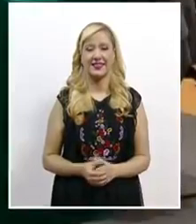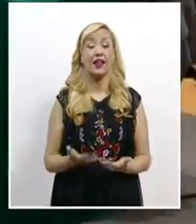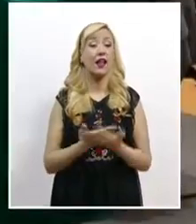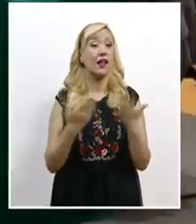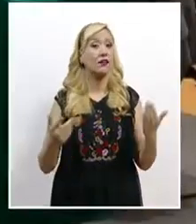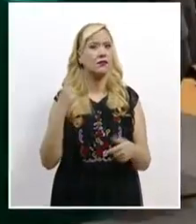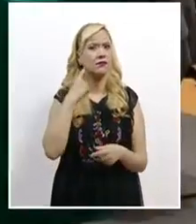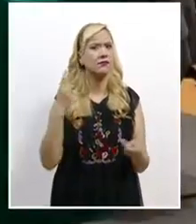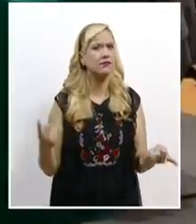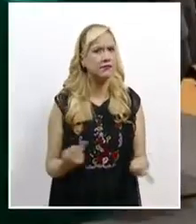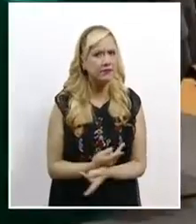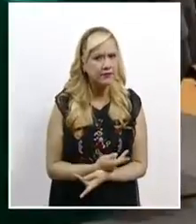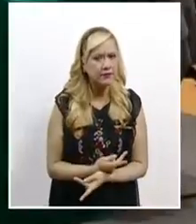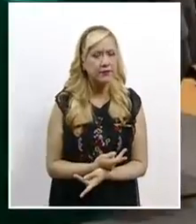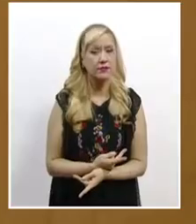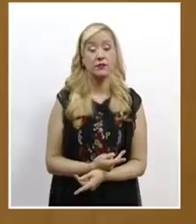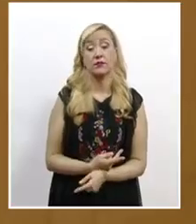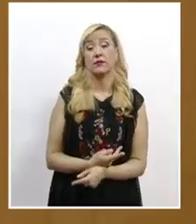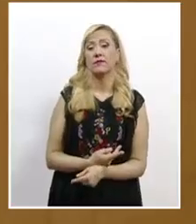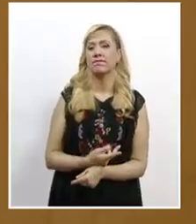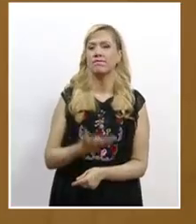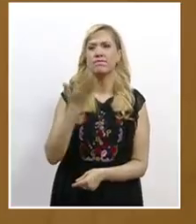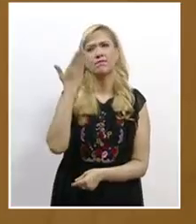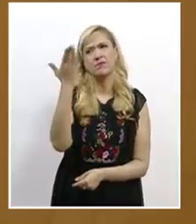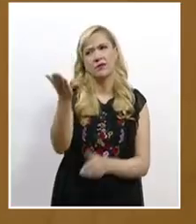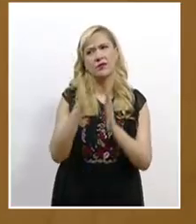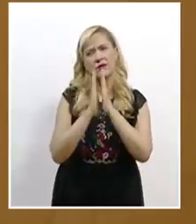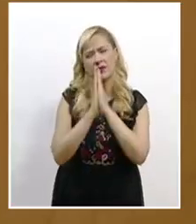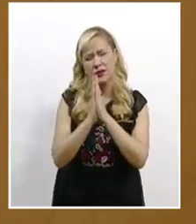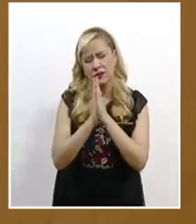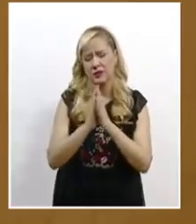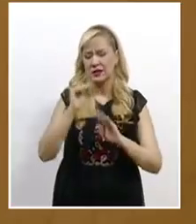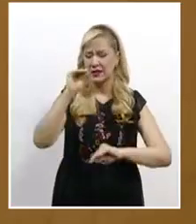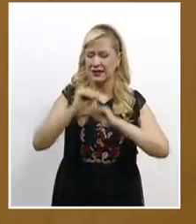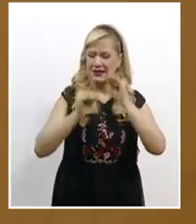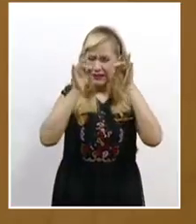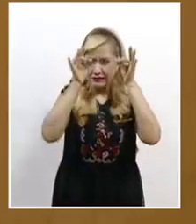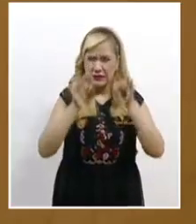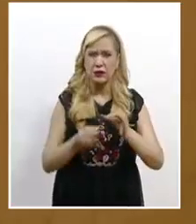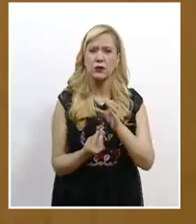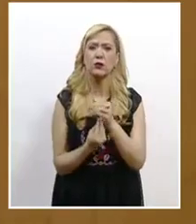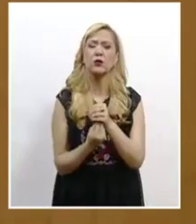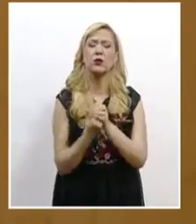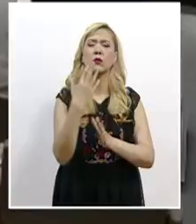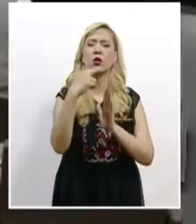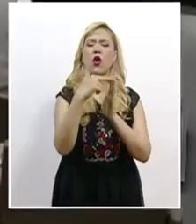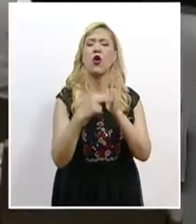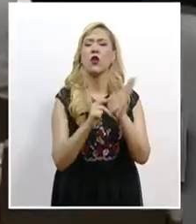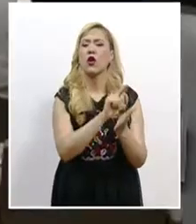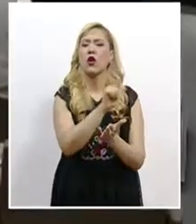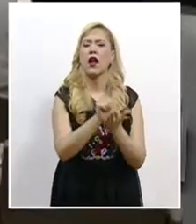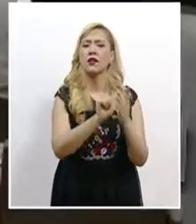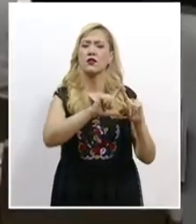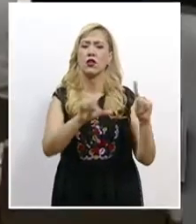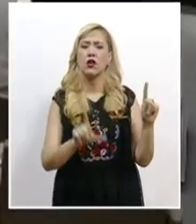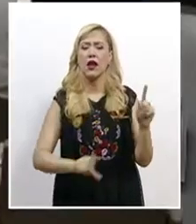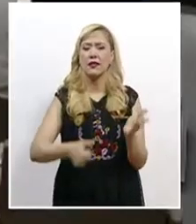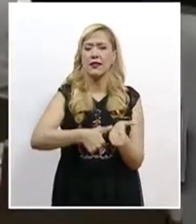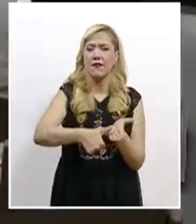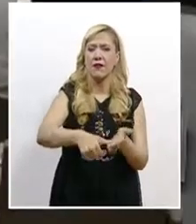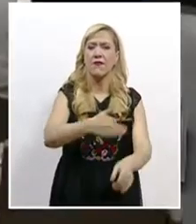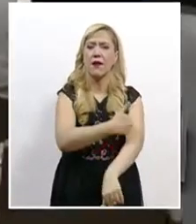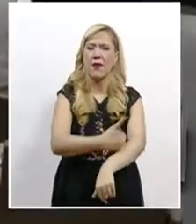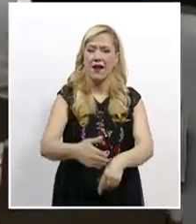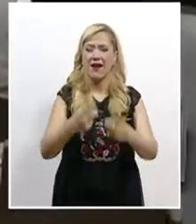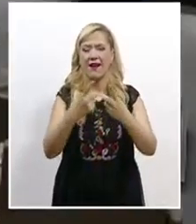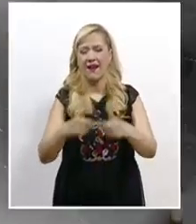Al regresar, demandan recursos para la adecuada implementación del nuevo Código Nacional de Procedimientos Civiles y